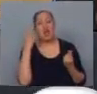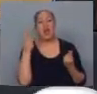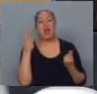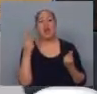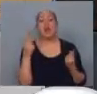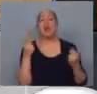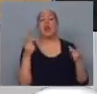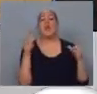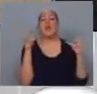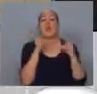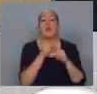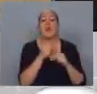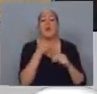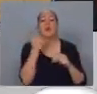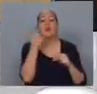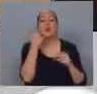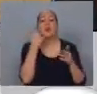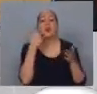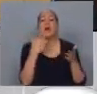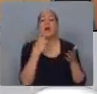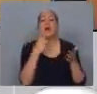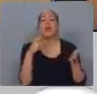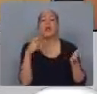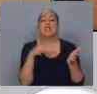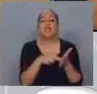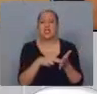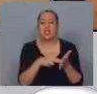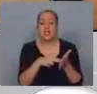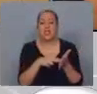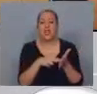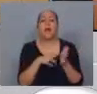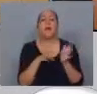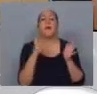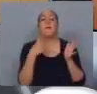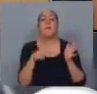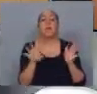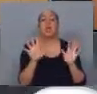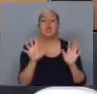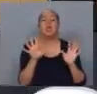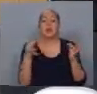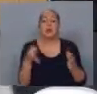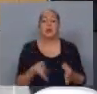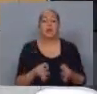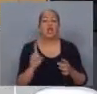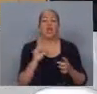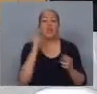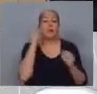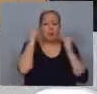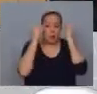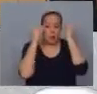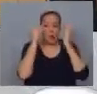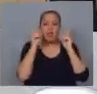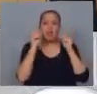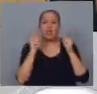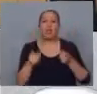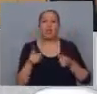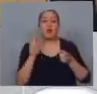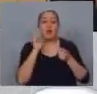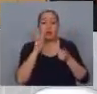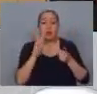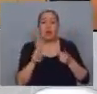sin batería en el teléfono celular que en cualquier momento le va a enchufar pero que estaba bien que no nos preocupáramos y también aparecieron estas imágenes